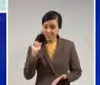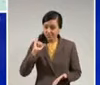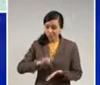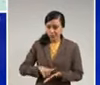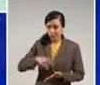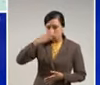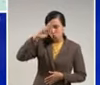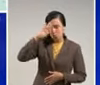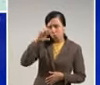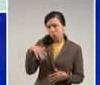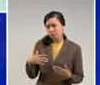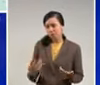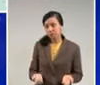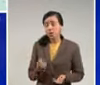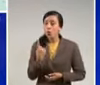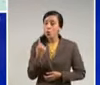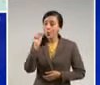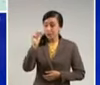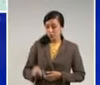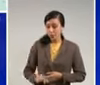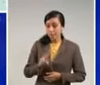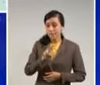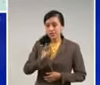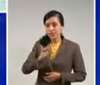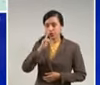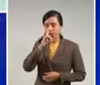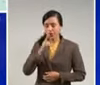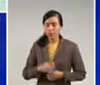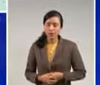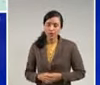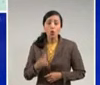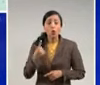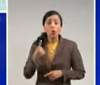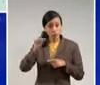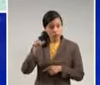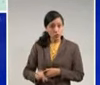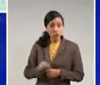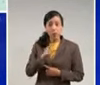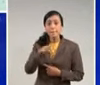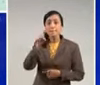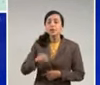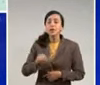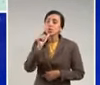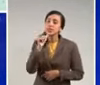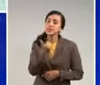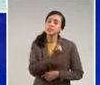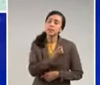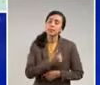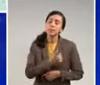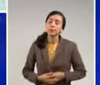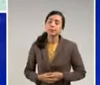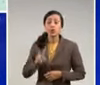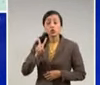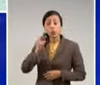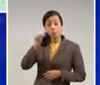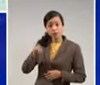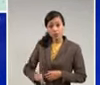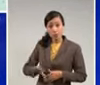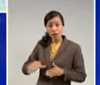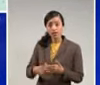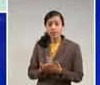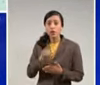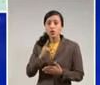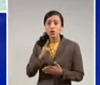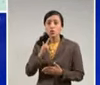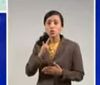país, 1 el 27 de noviembre, otro el 1 de diciembre, 2 el 9 de